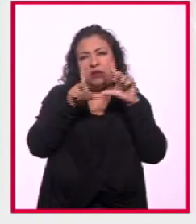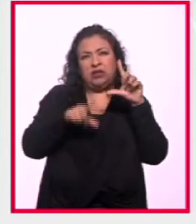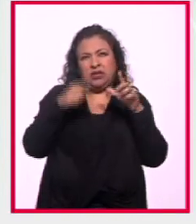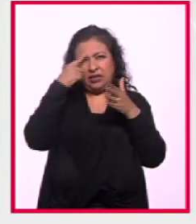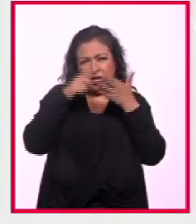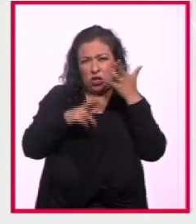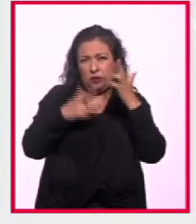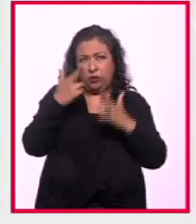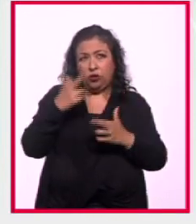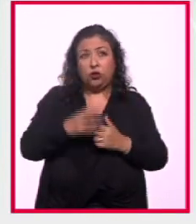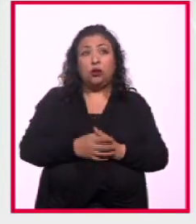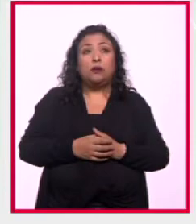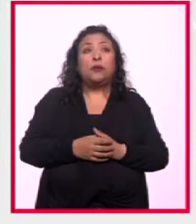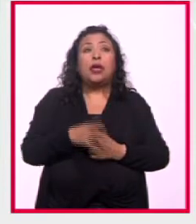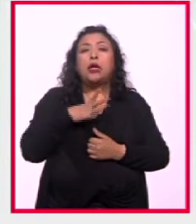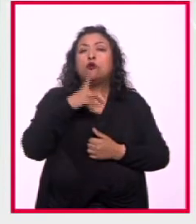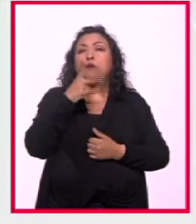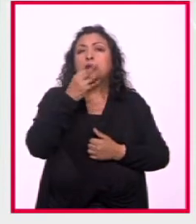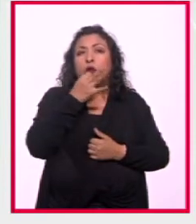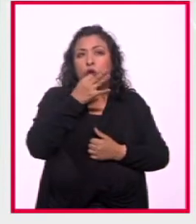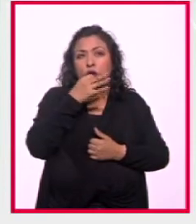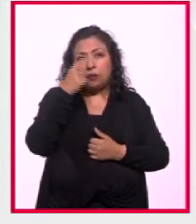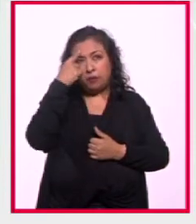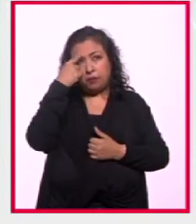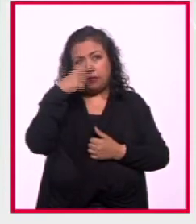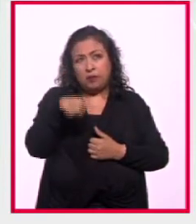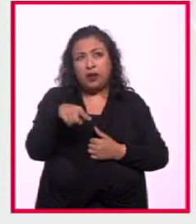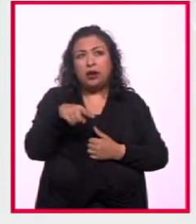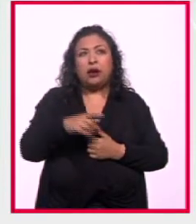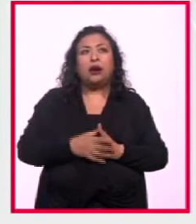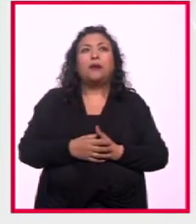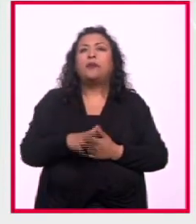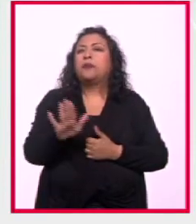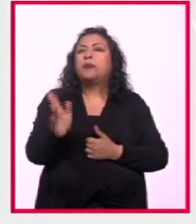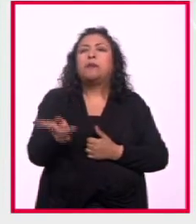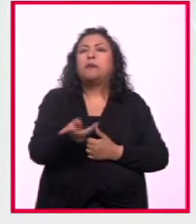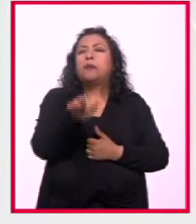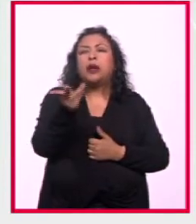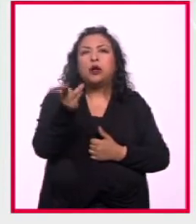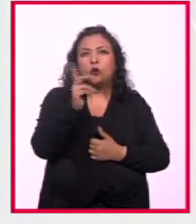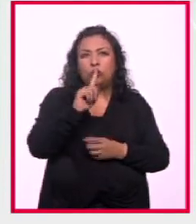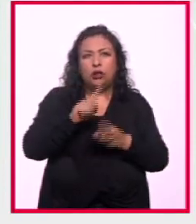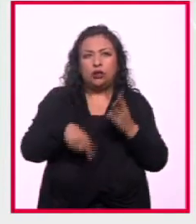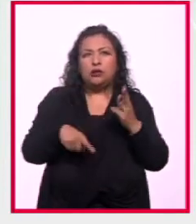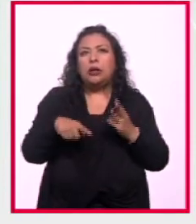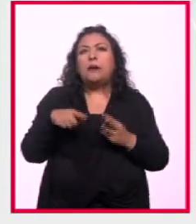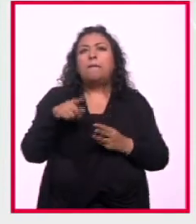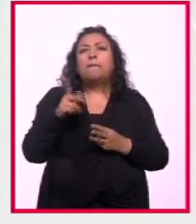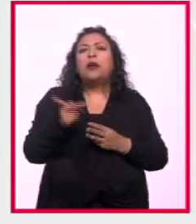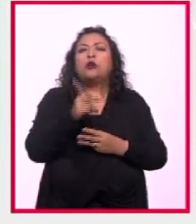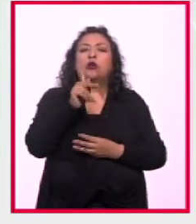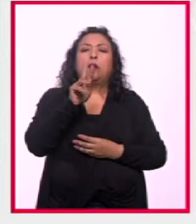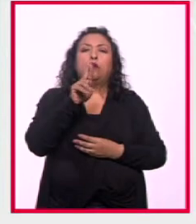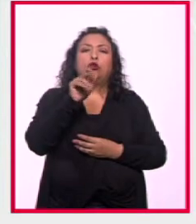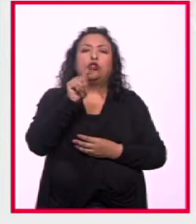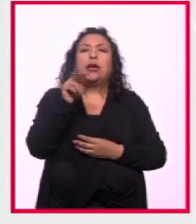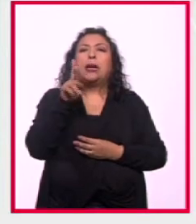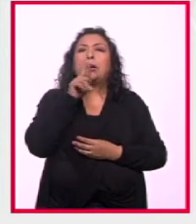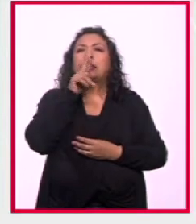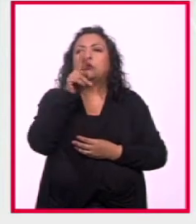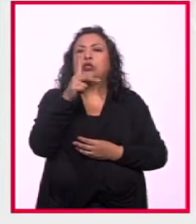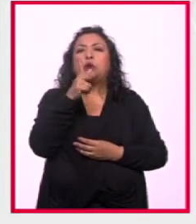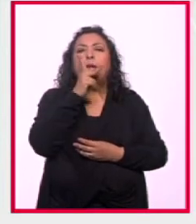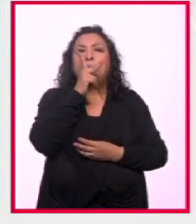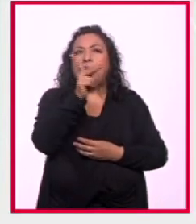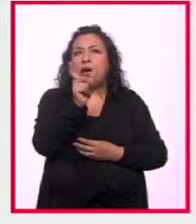no es uno de ellos tenemos un minuto para hacer una declaración las preguntas que se hizo cuestionario proust de respuesta de